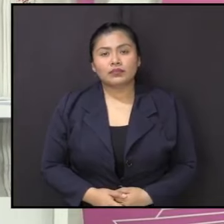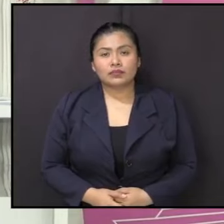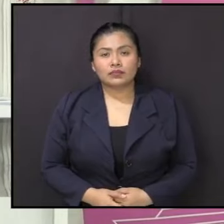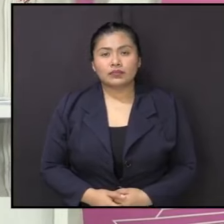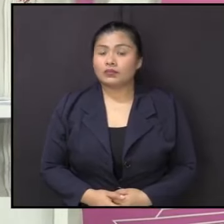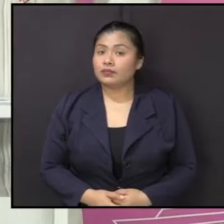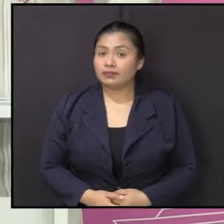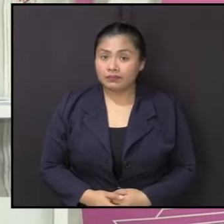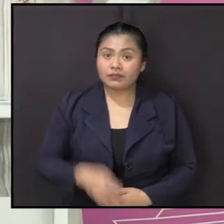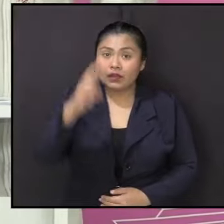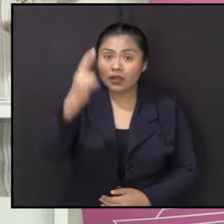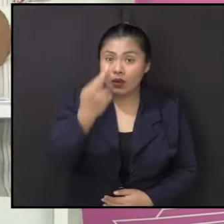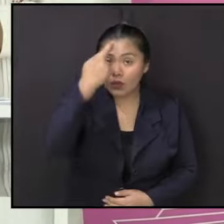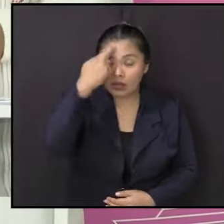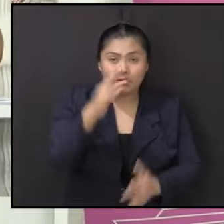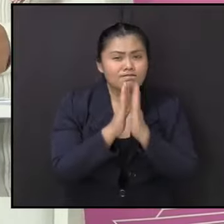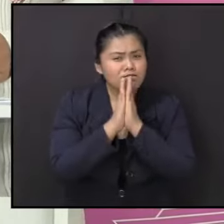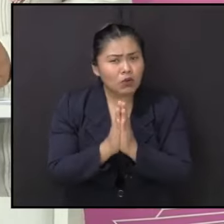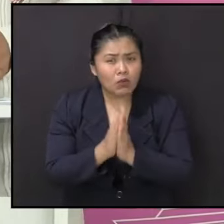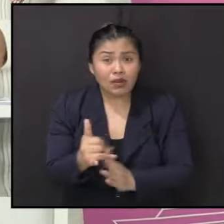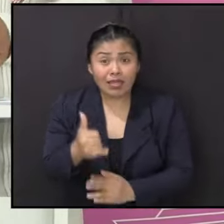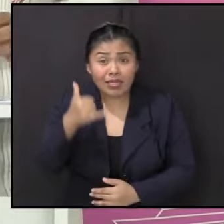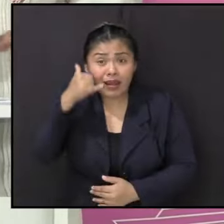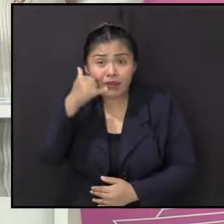hacer uso del celular móvil, por favor.